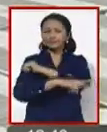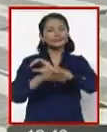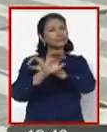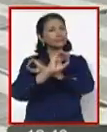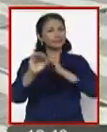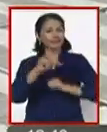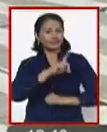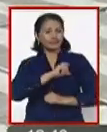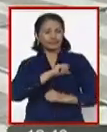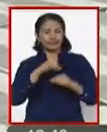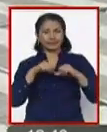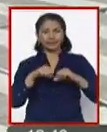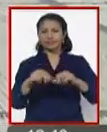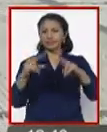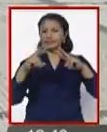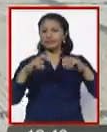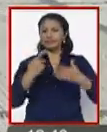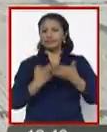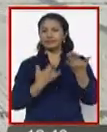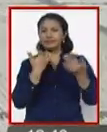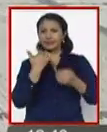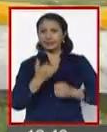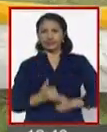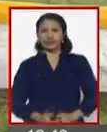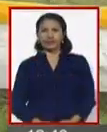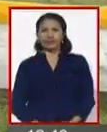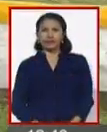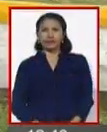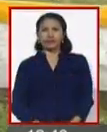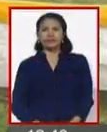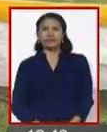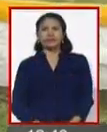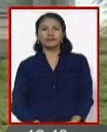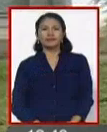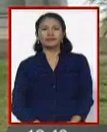nada. La policía se encuentra ya investigando acerca de este hecho.